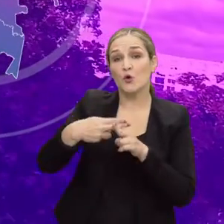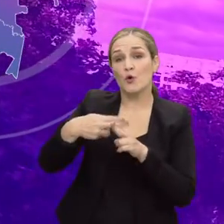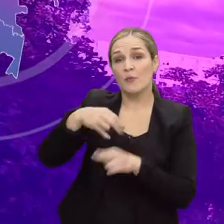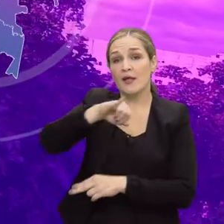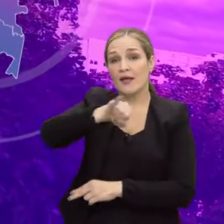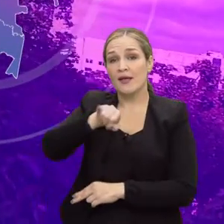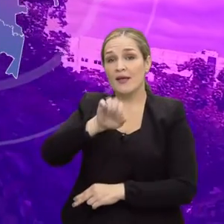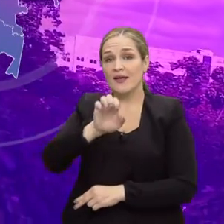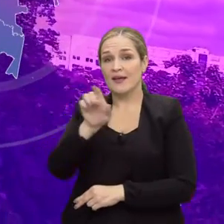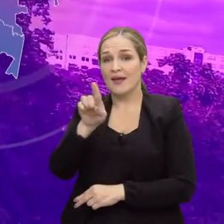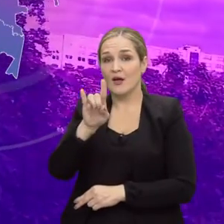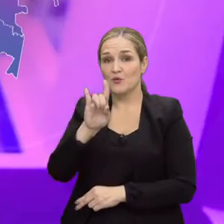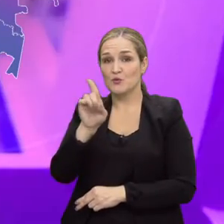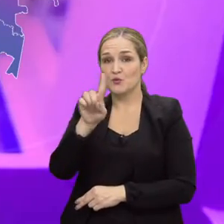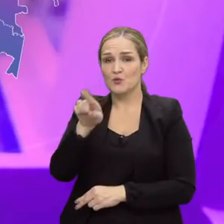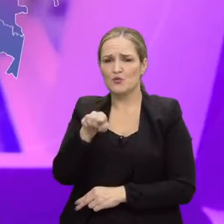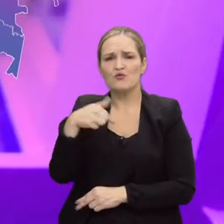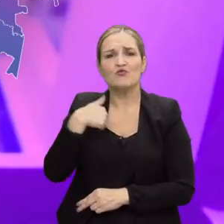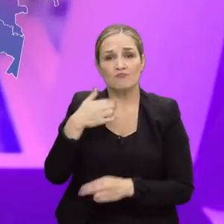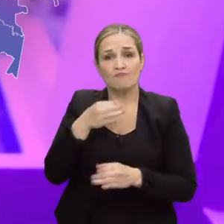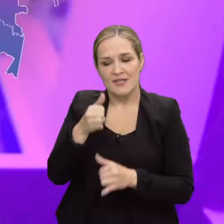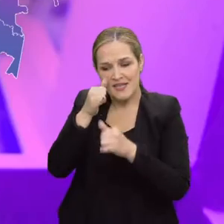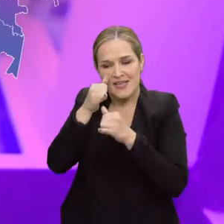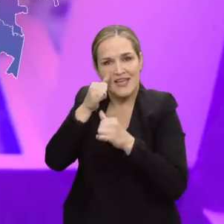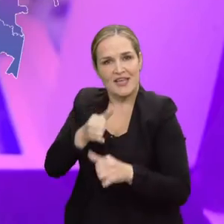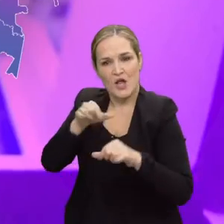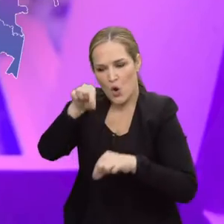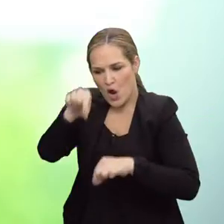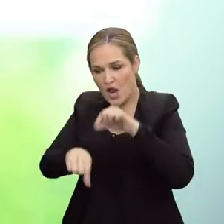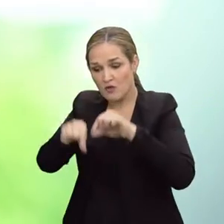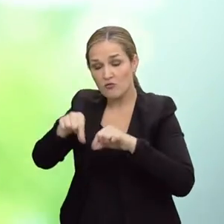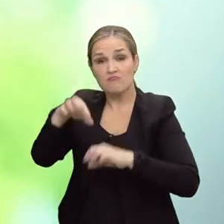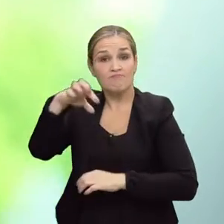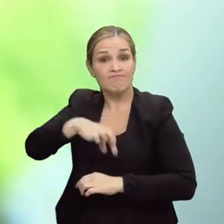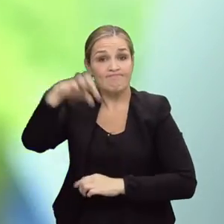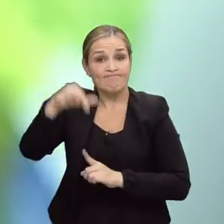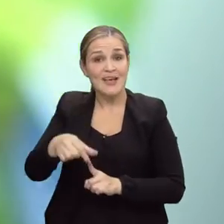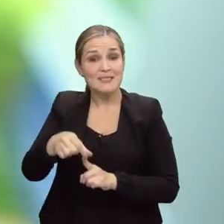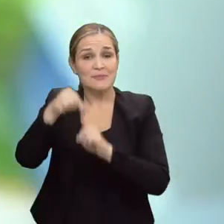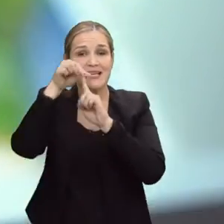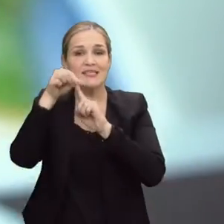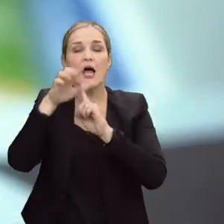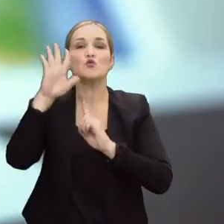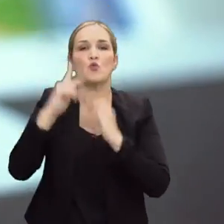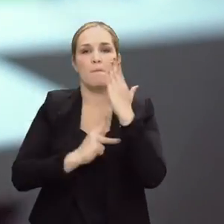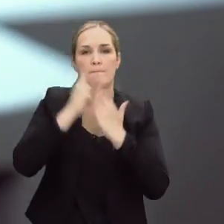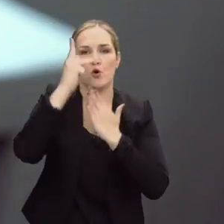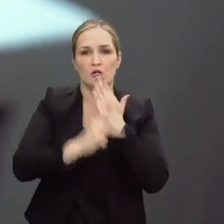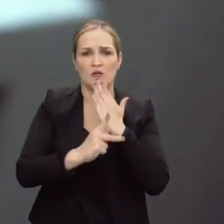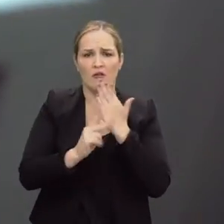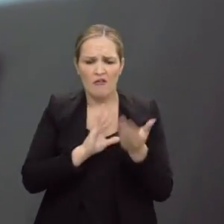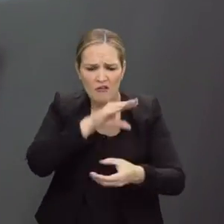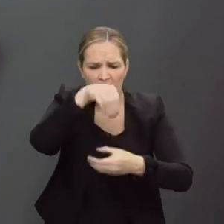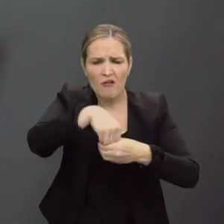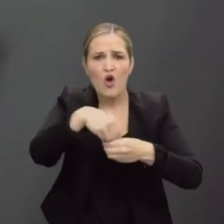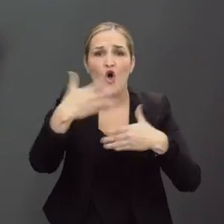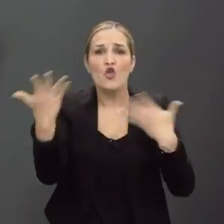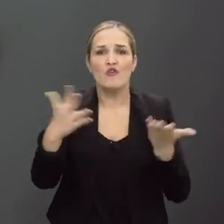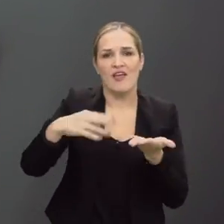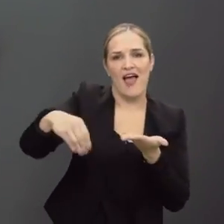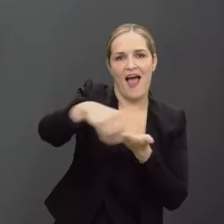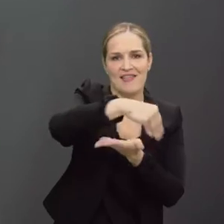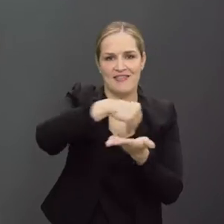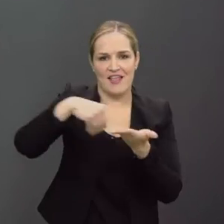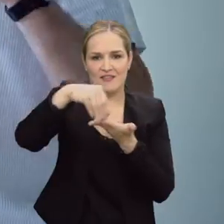Mi nombre es Jesús Morrón, soy ingeniero electrónico, especialista en gerencia de proyectos. Estamos ubicados en el municipio de